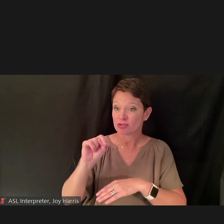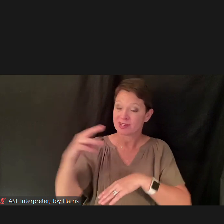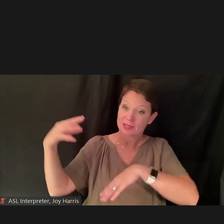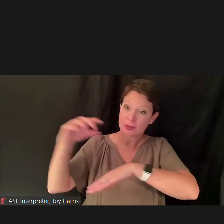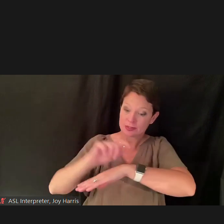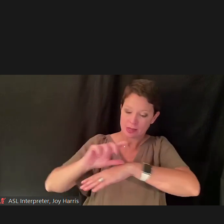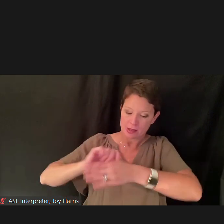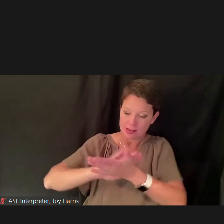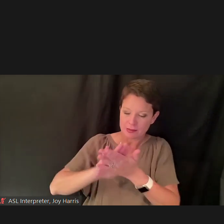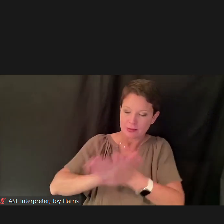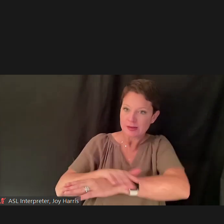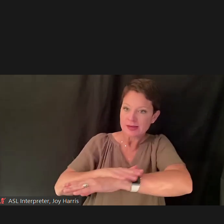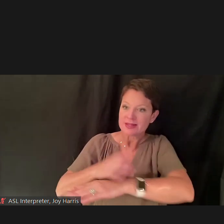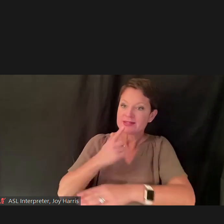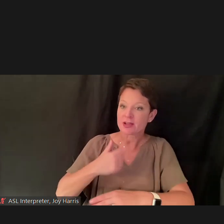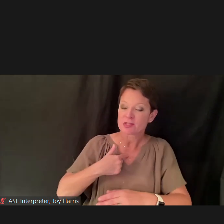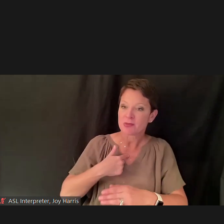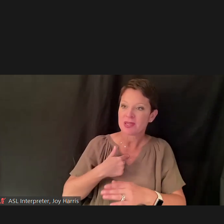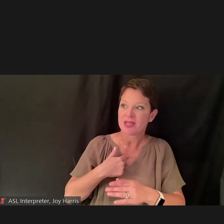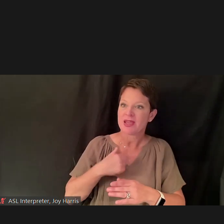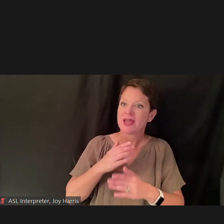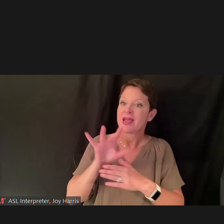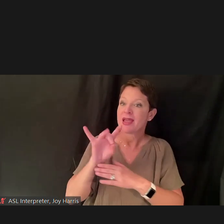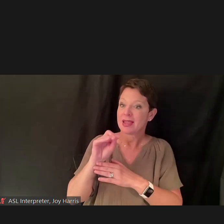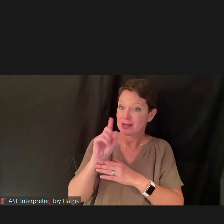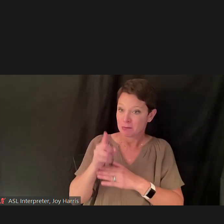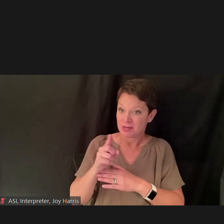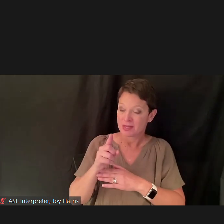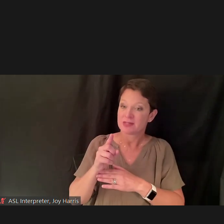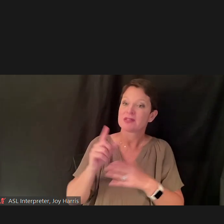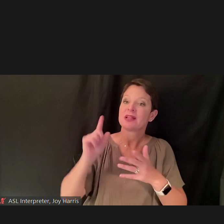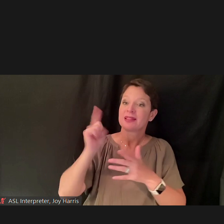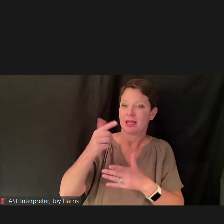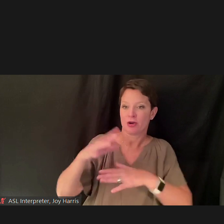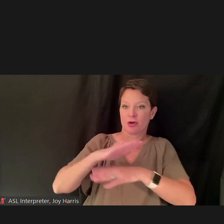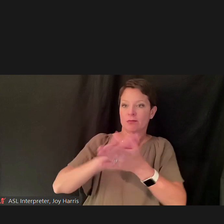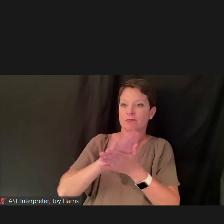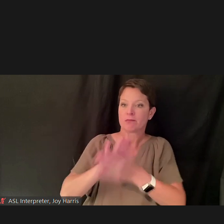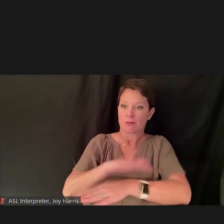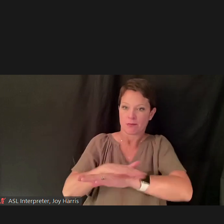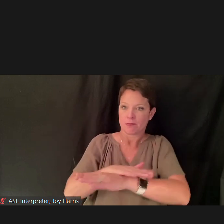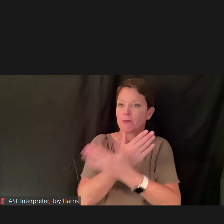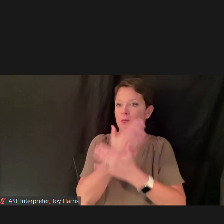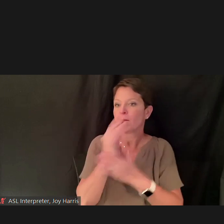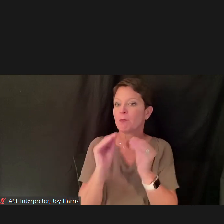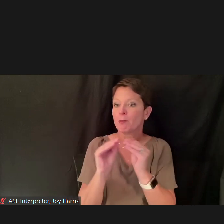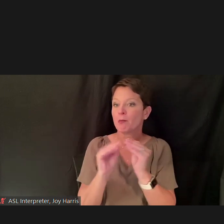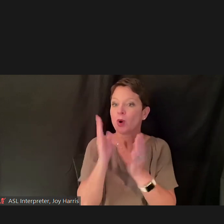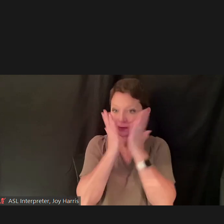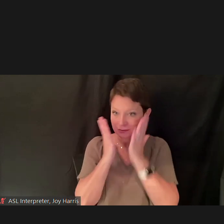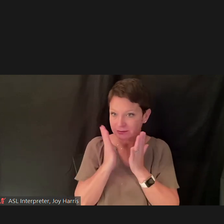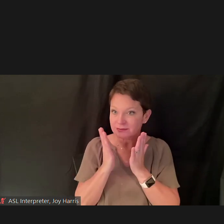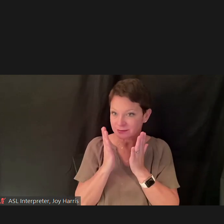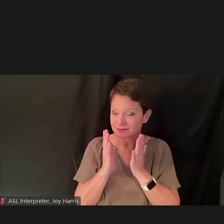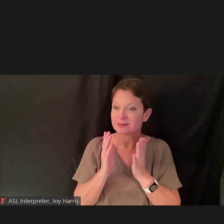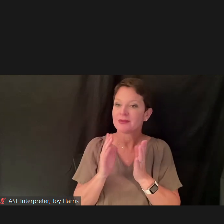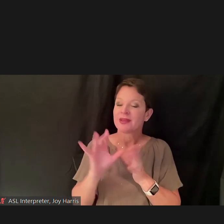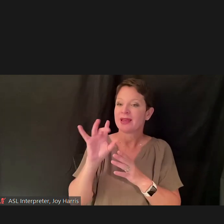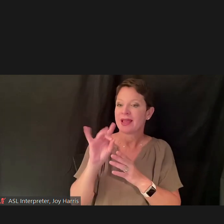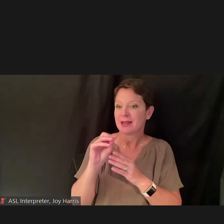indicaciones en el producto. El mío, por ejemplo, dice que luego de 30 minutos se ponga